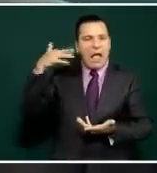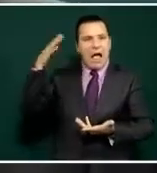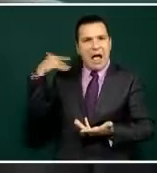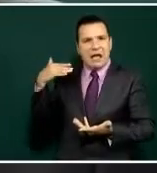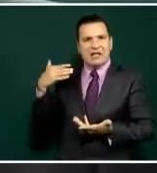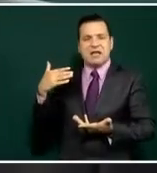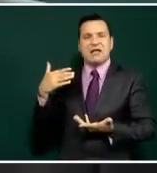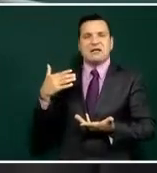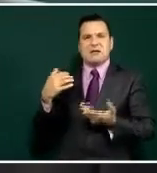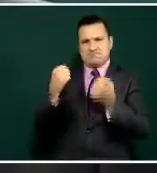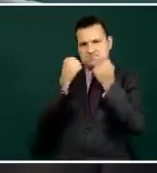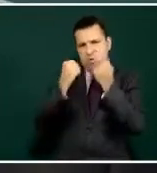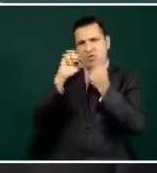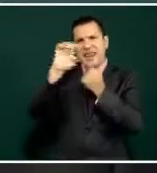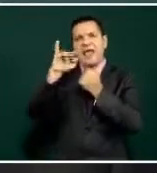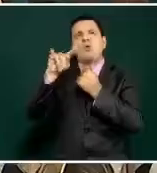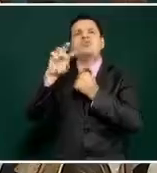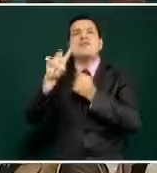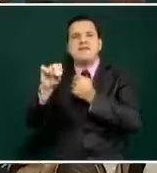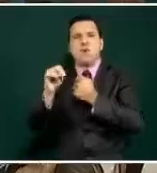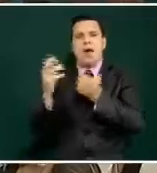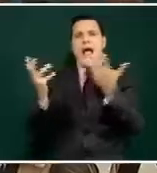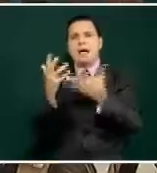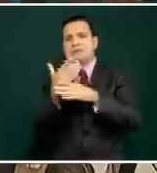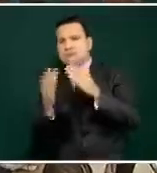poderes, que